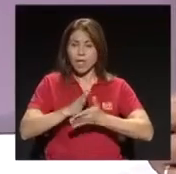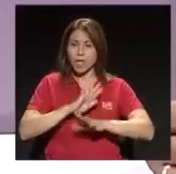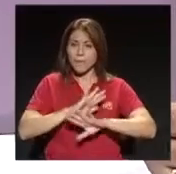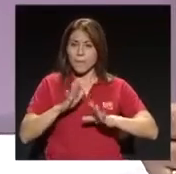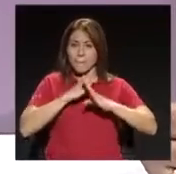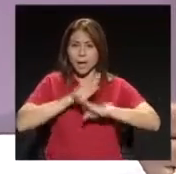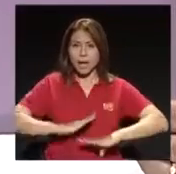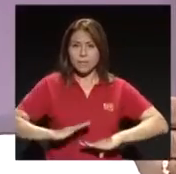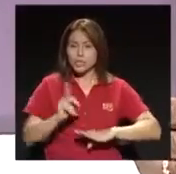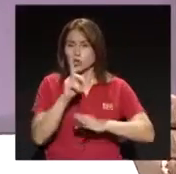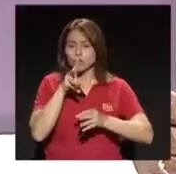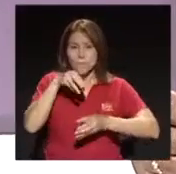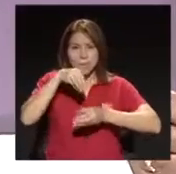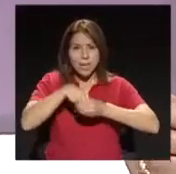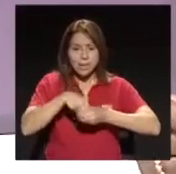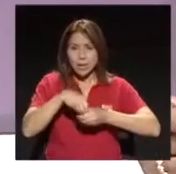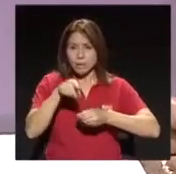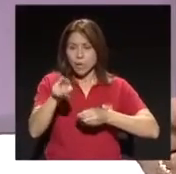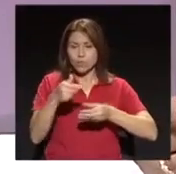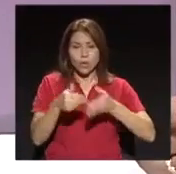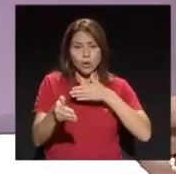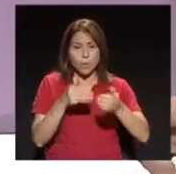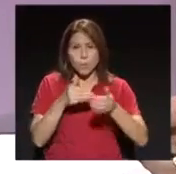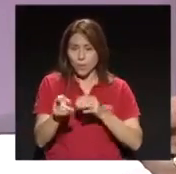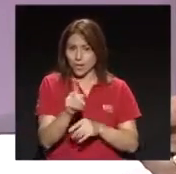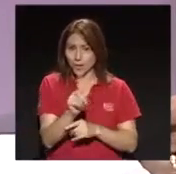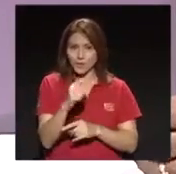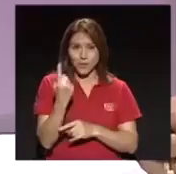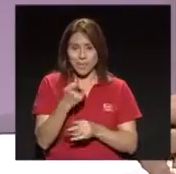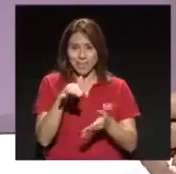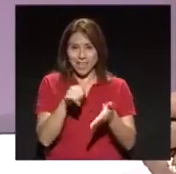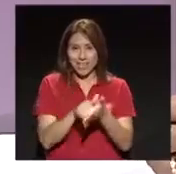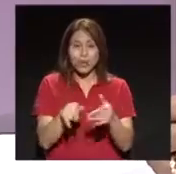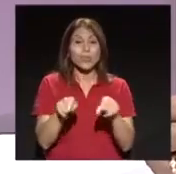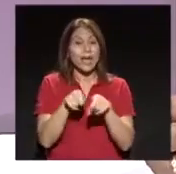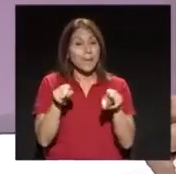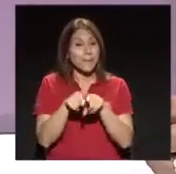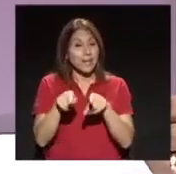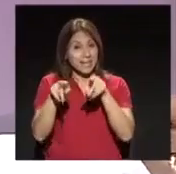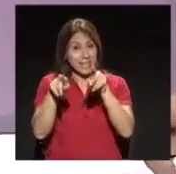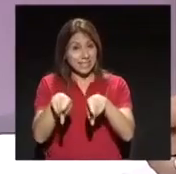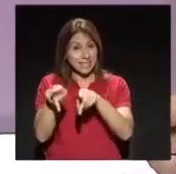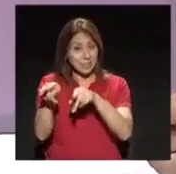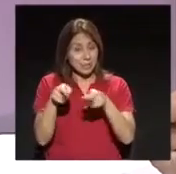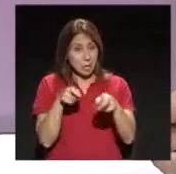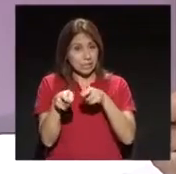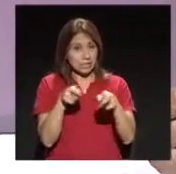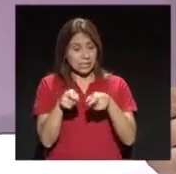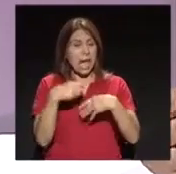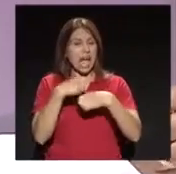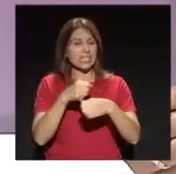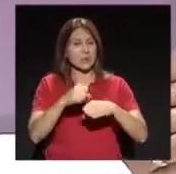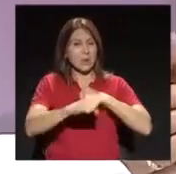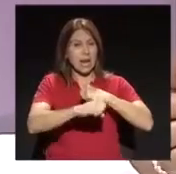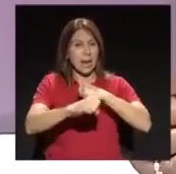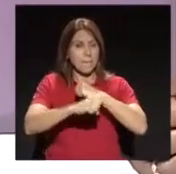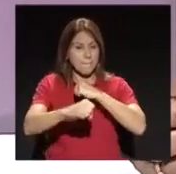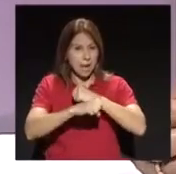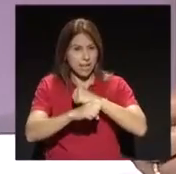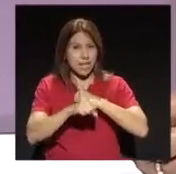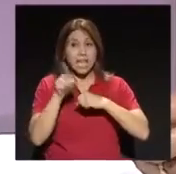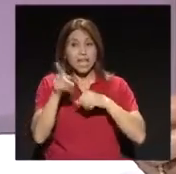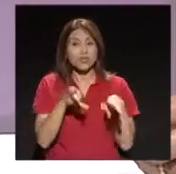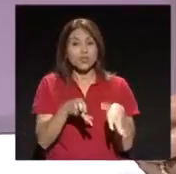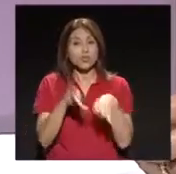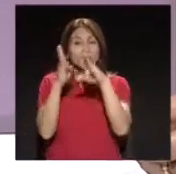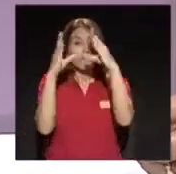no le importa, sino que también hacen toda una campaña sistemática en contra de la chica, ¿verdad? Ponen en el sitio que ella trabajaba con ellos,